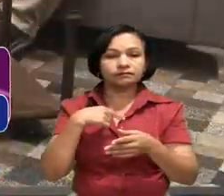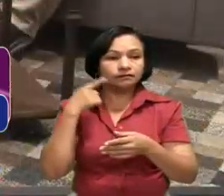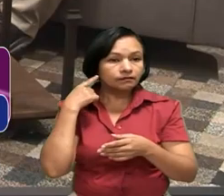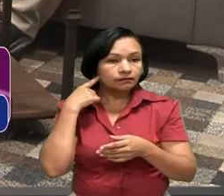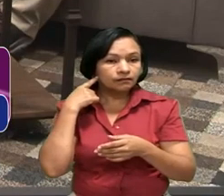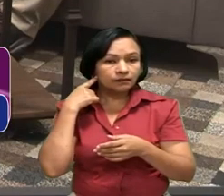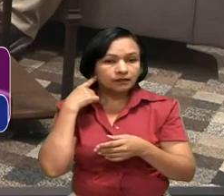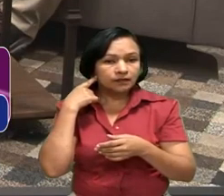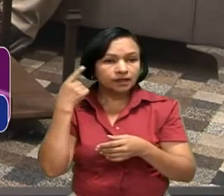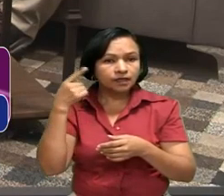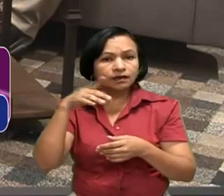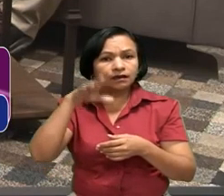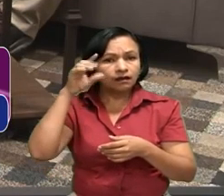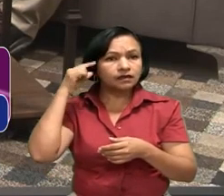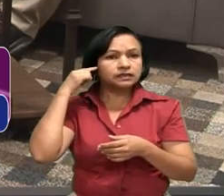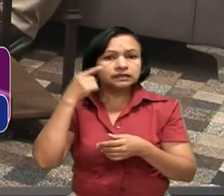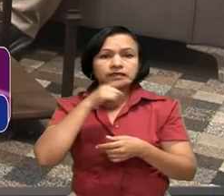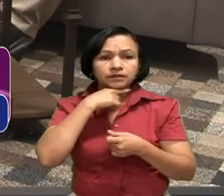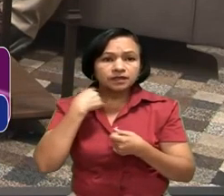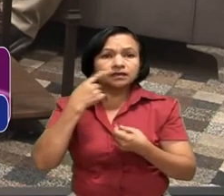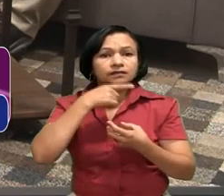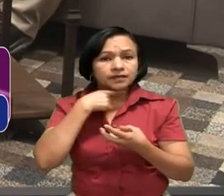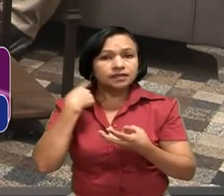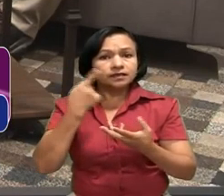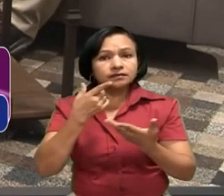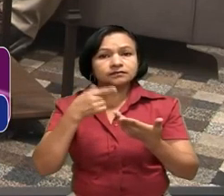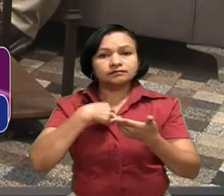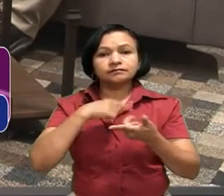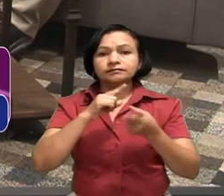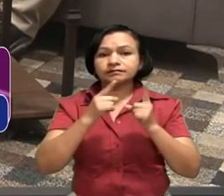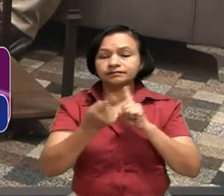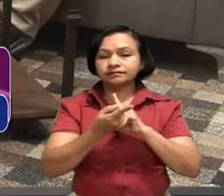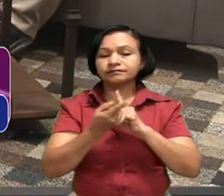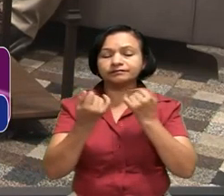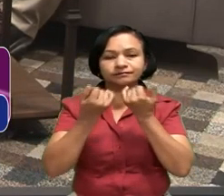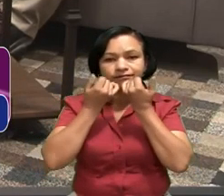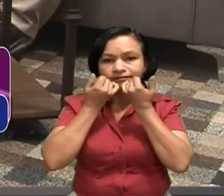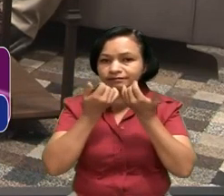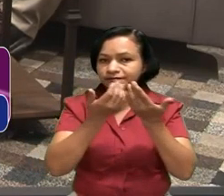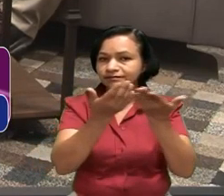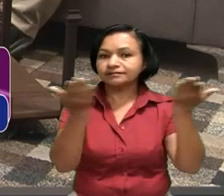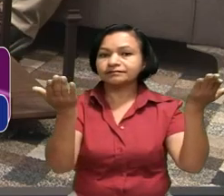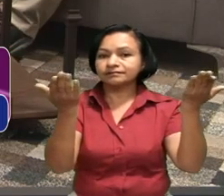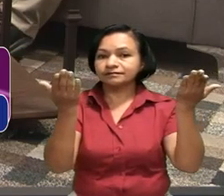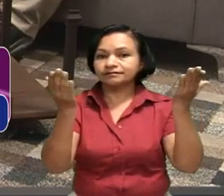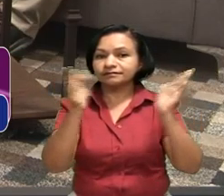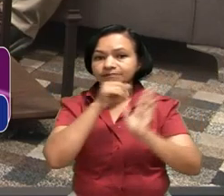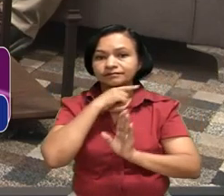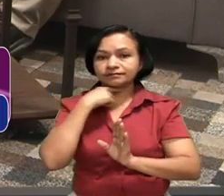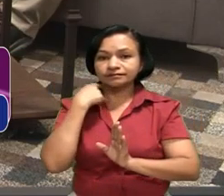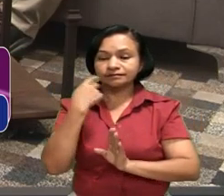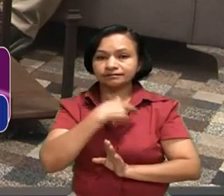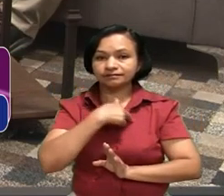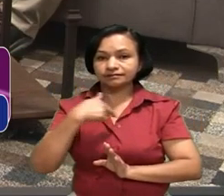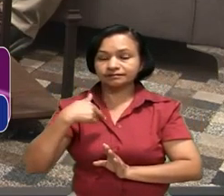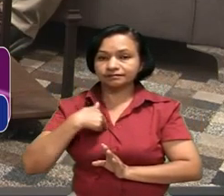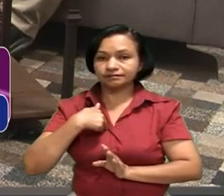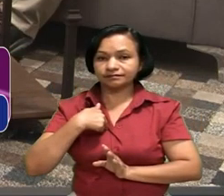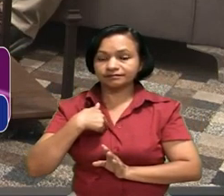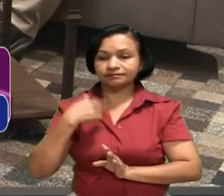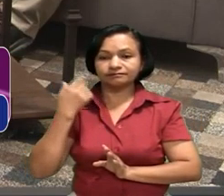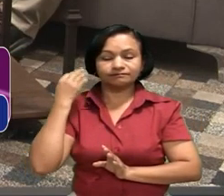información creyendo que es información y nosotros la vendemos como informas información pero lo cierto es que nos estamos convirtiendo en